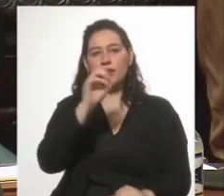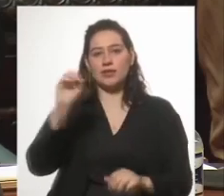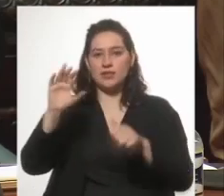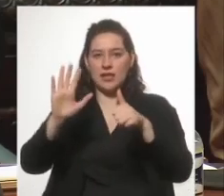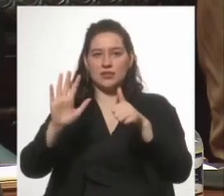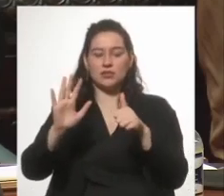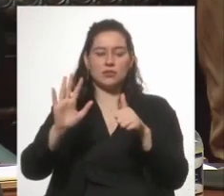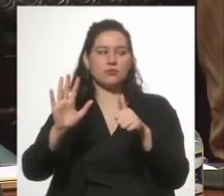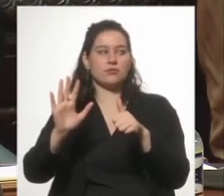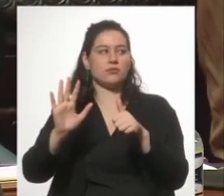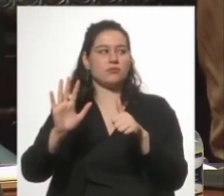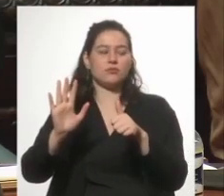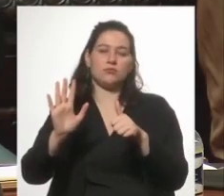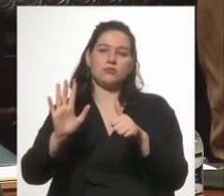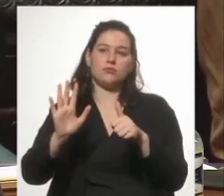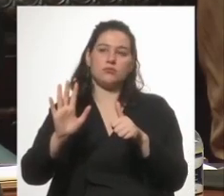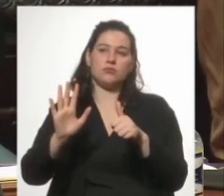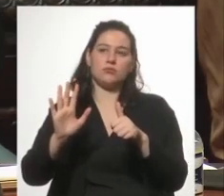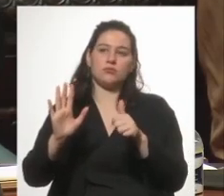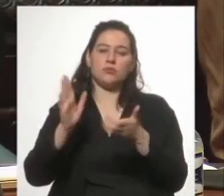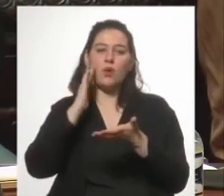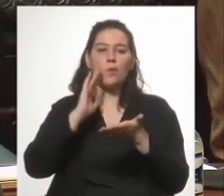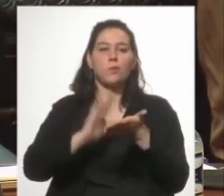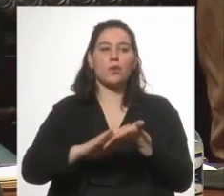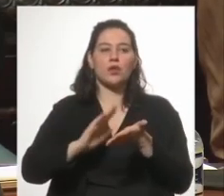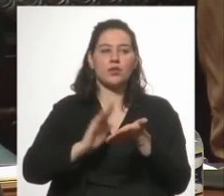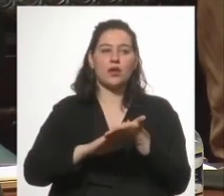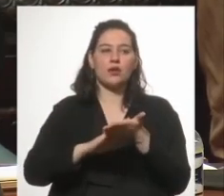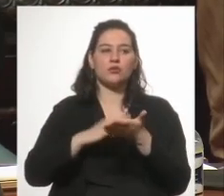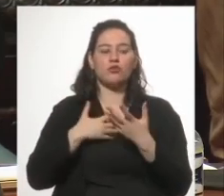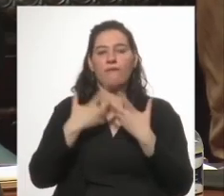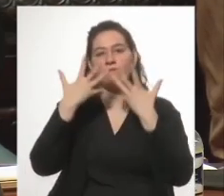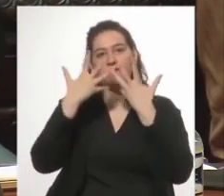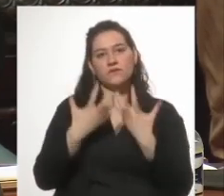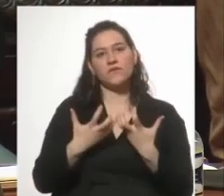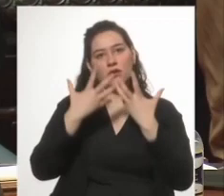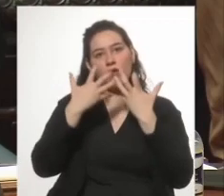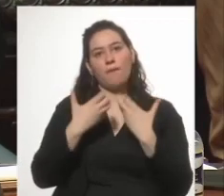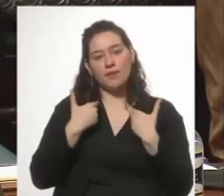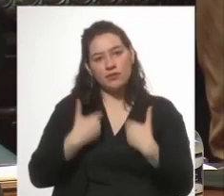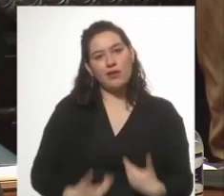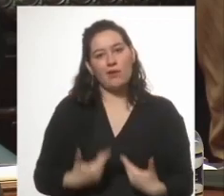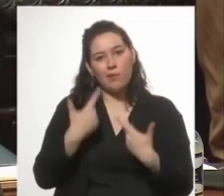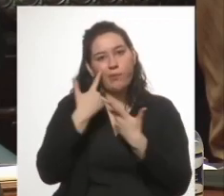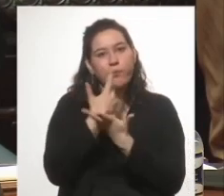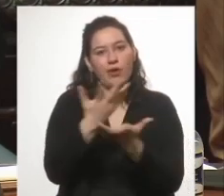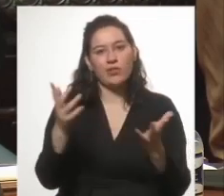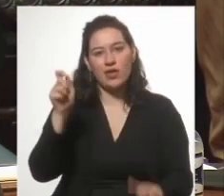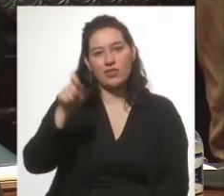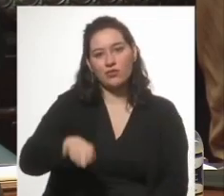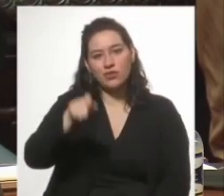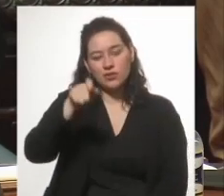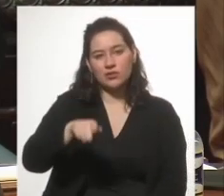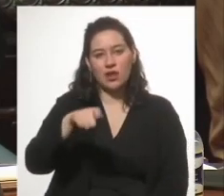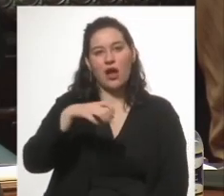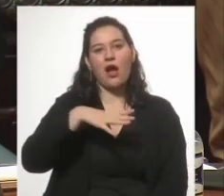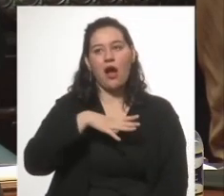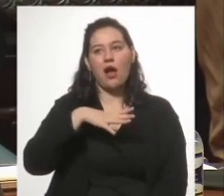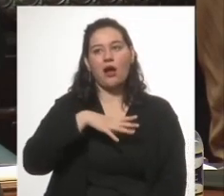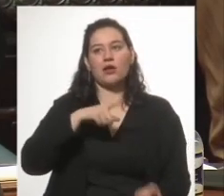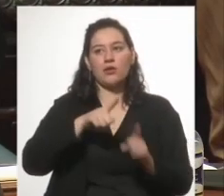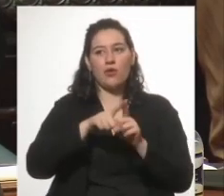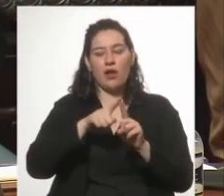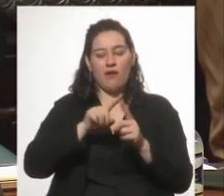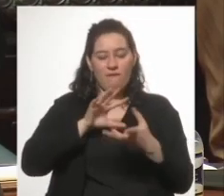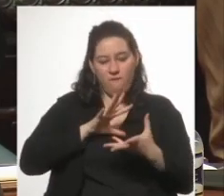2006, que demuestran lo que yo quería personalmente demostrar en la justicia, que hay una suerte de